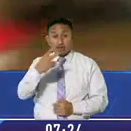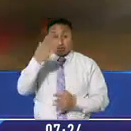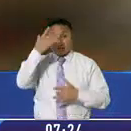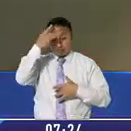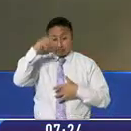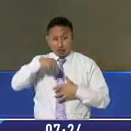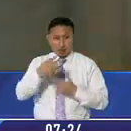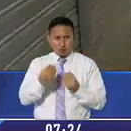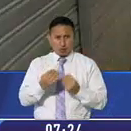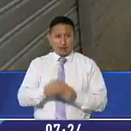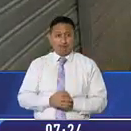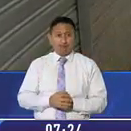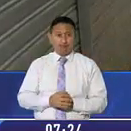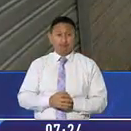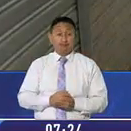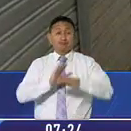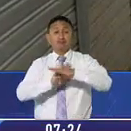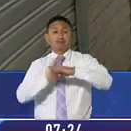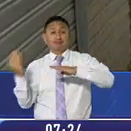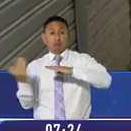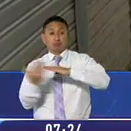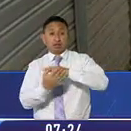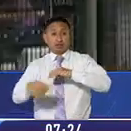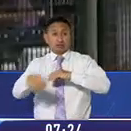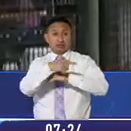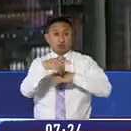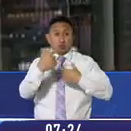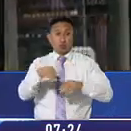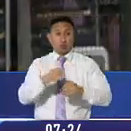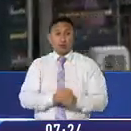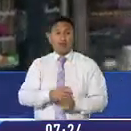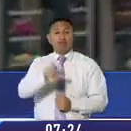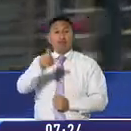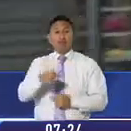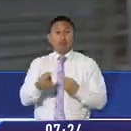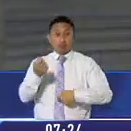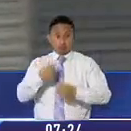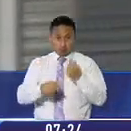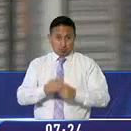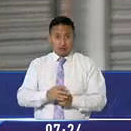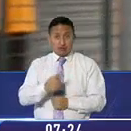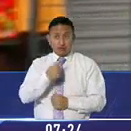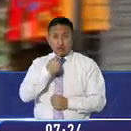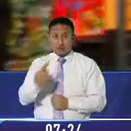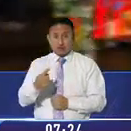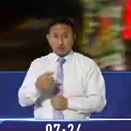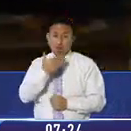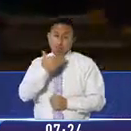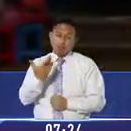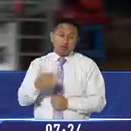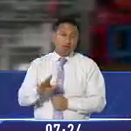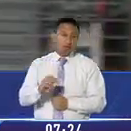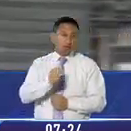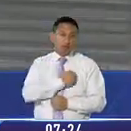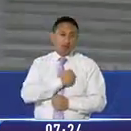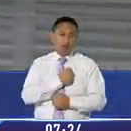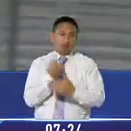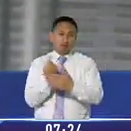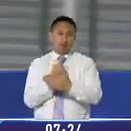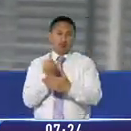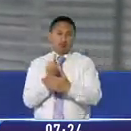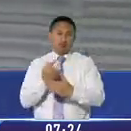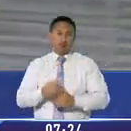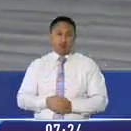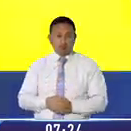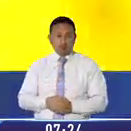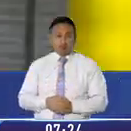En el sector de la Bahía, este es el panorama. Los comerciantes aseveran que muchos han optado por el autoconfinamiento. Algunos están